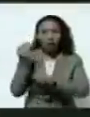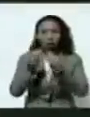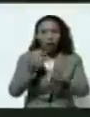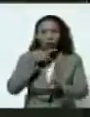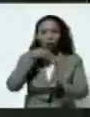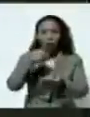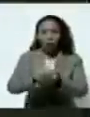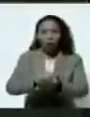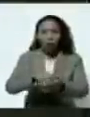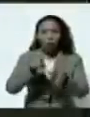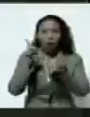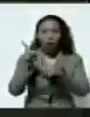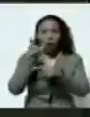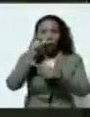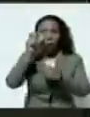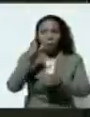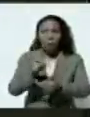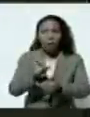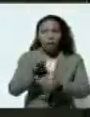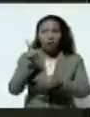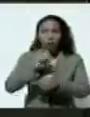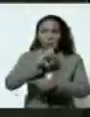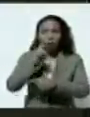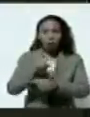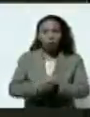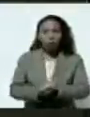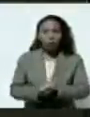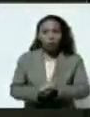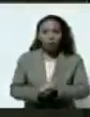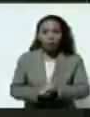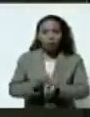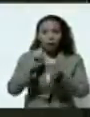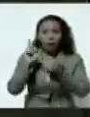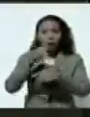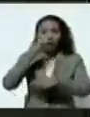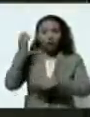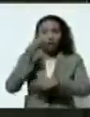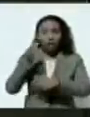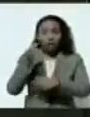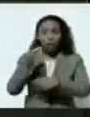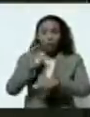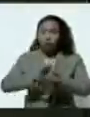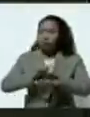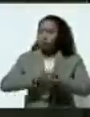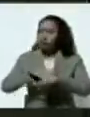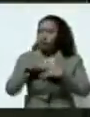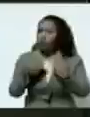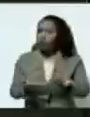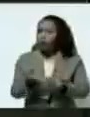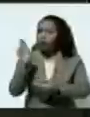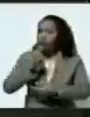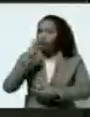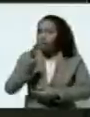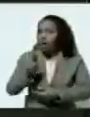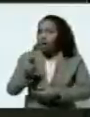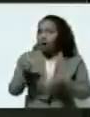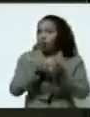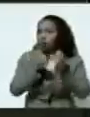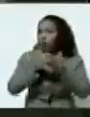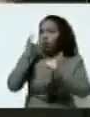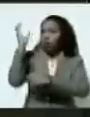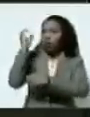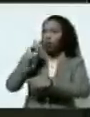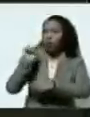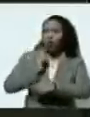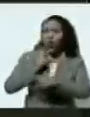mencionó Eligio en su pregunta. Es un verdadero tinglado. ¿Por qué utilizaron a los rastrojos y no a cualquier